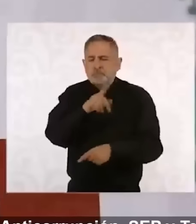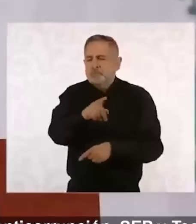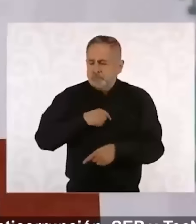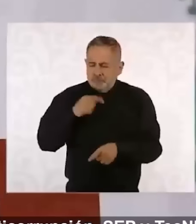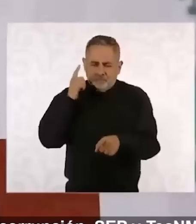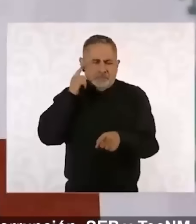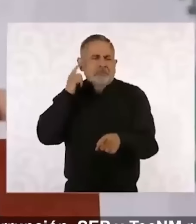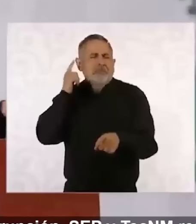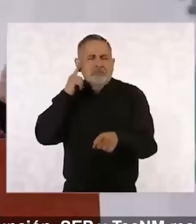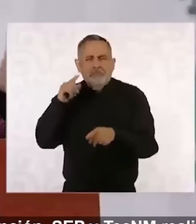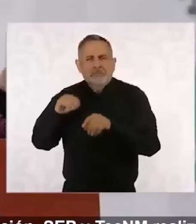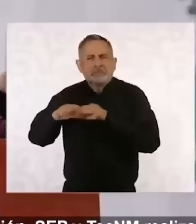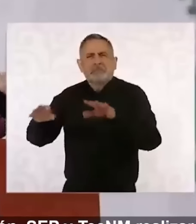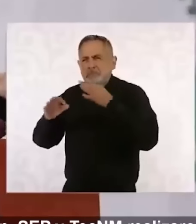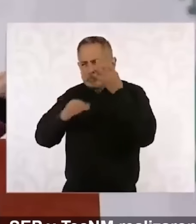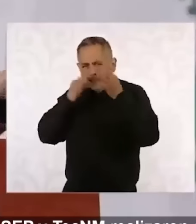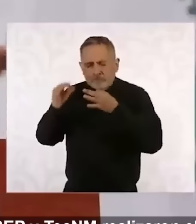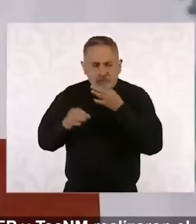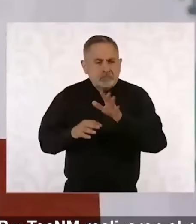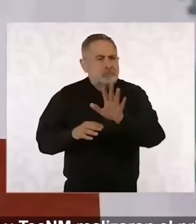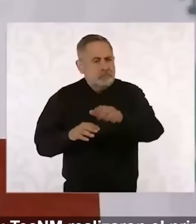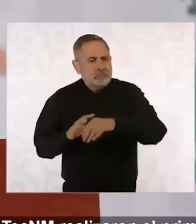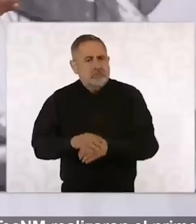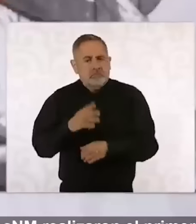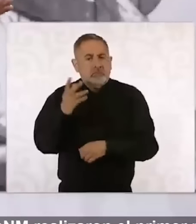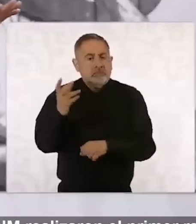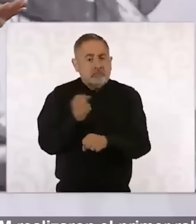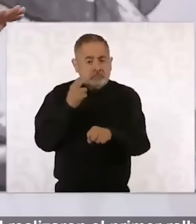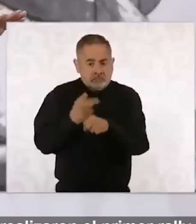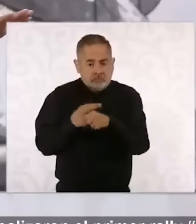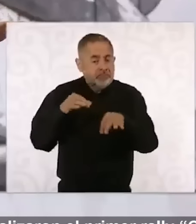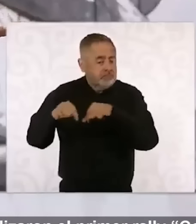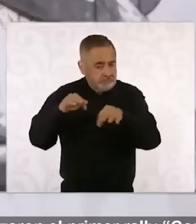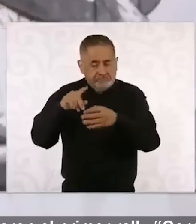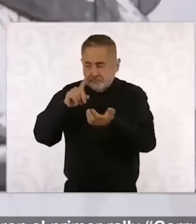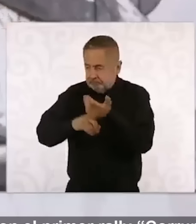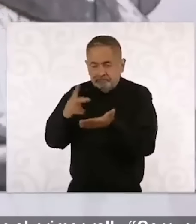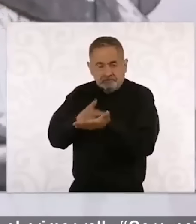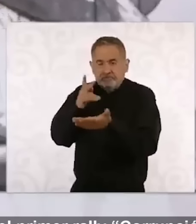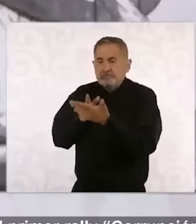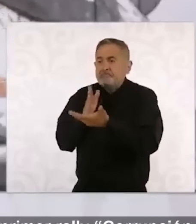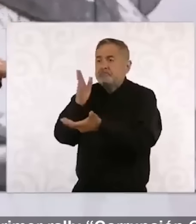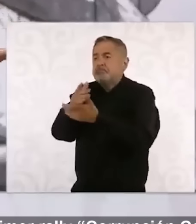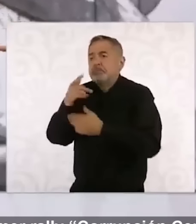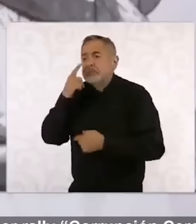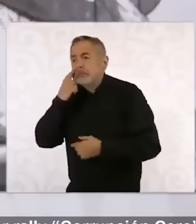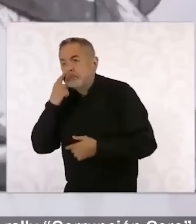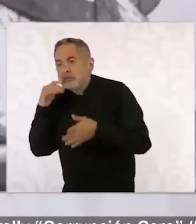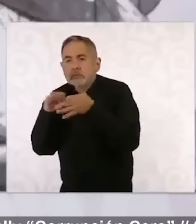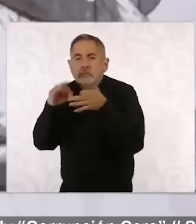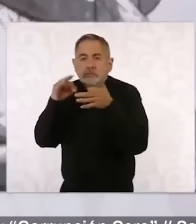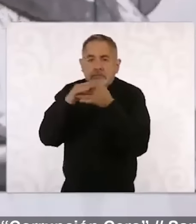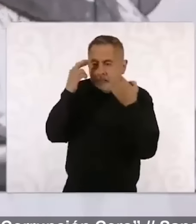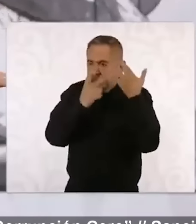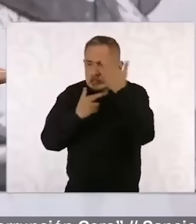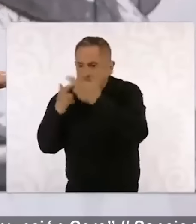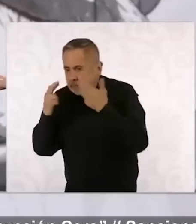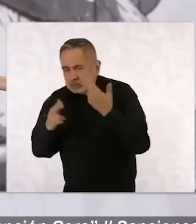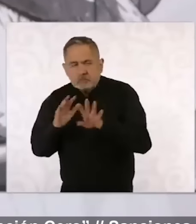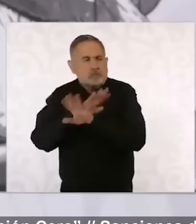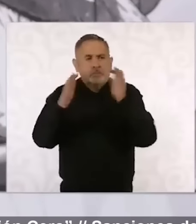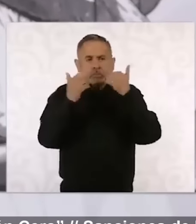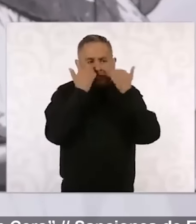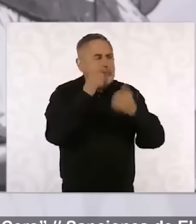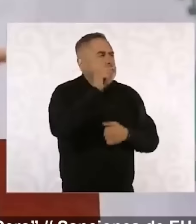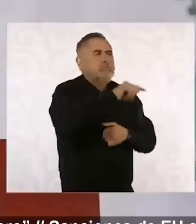La Secretaría del Trabajo hace inspecciones rutinarias. En esas inspecciones rutinarias se hace a cualquier